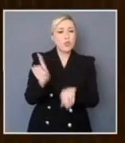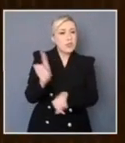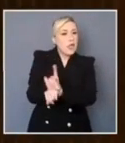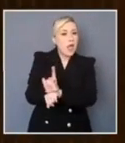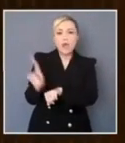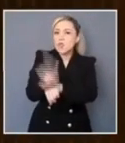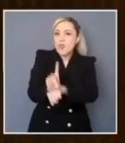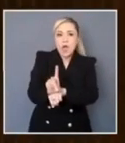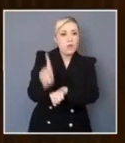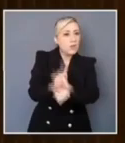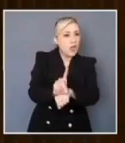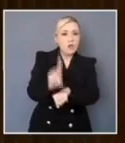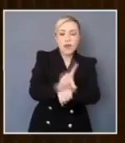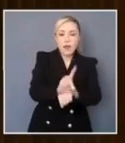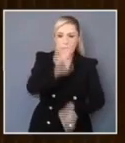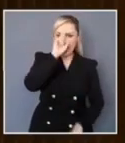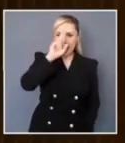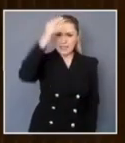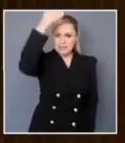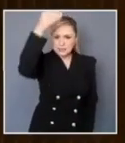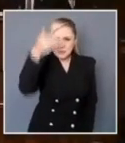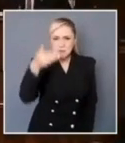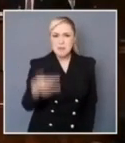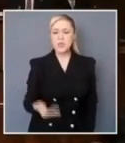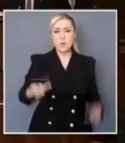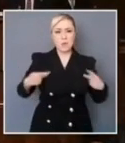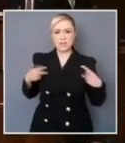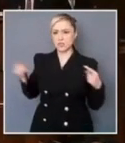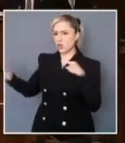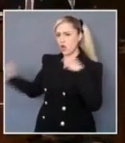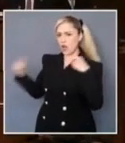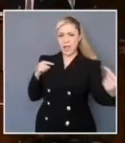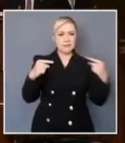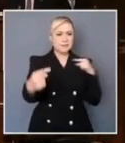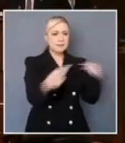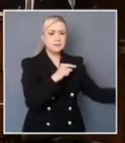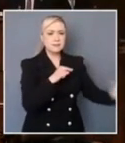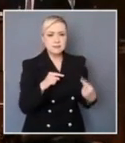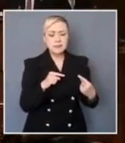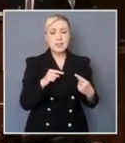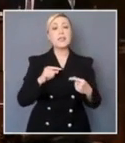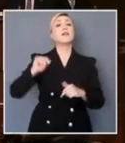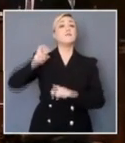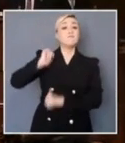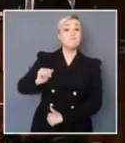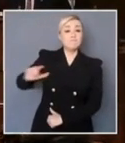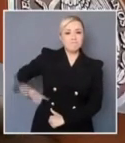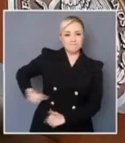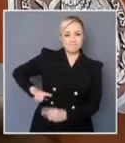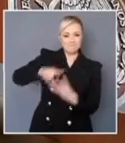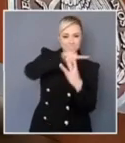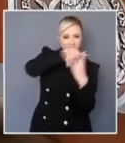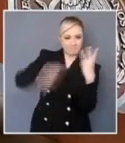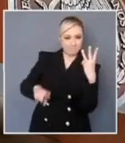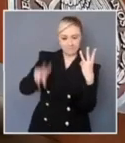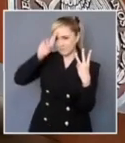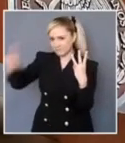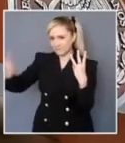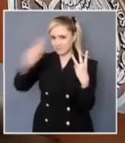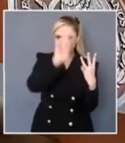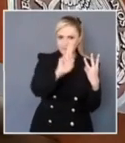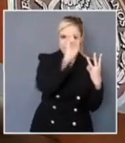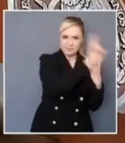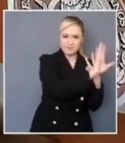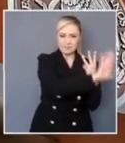respeto entre los individuos, entre los poderes e incluso entre las